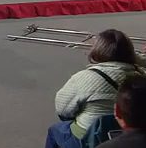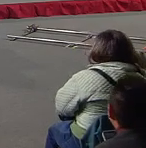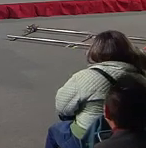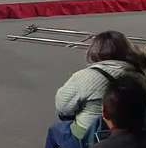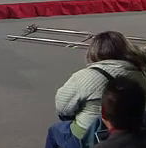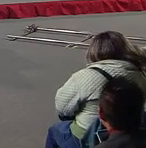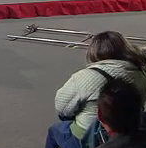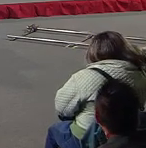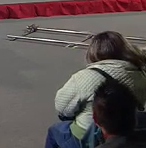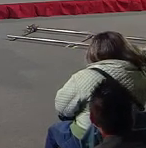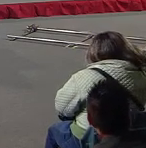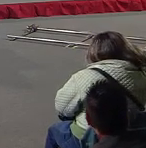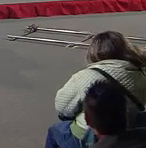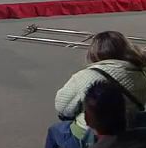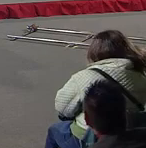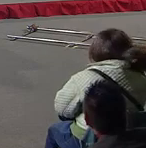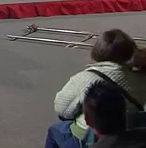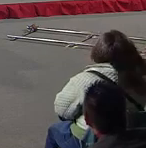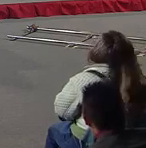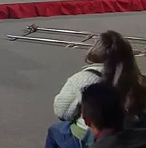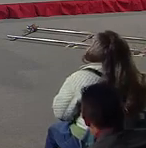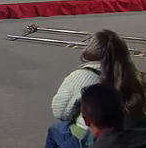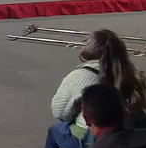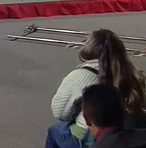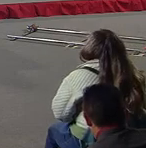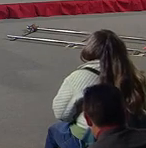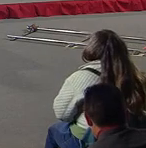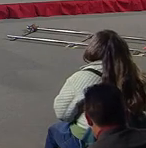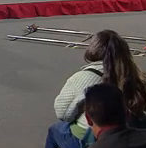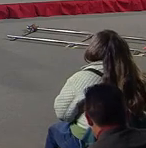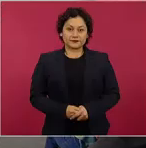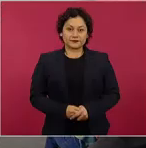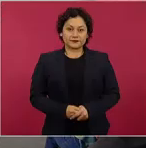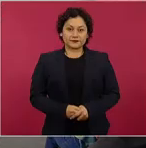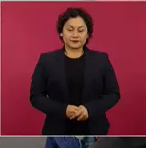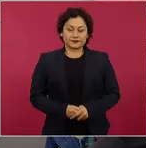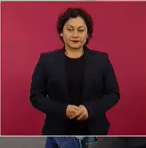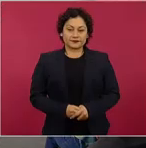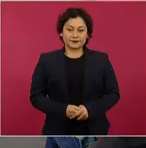precios. Es muy importante